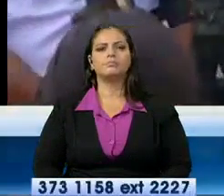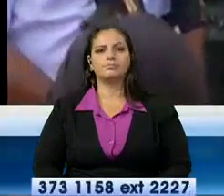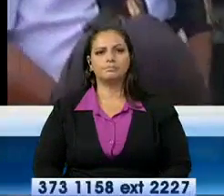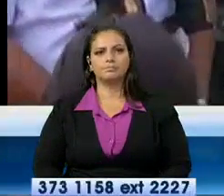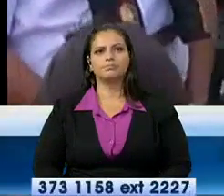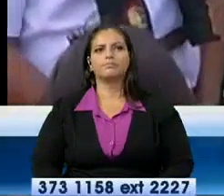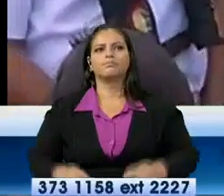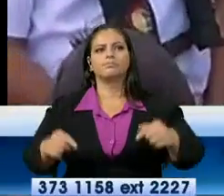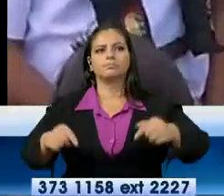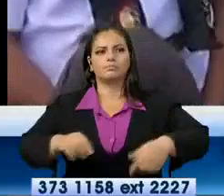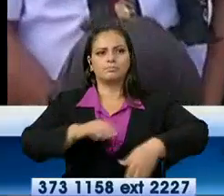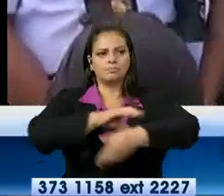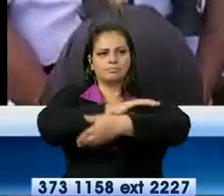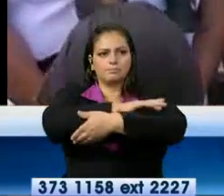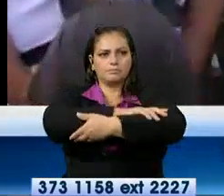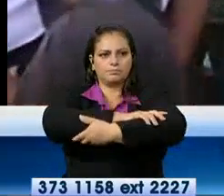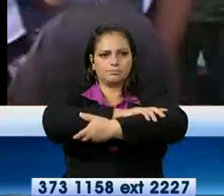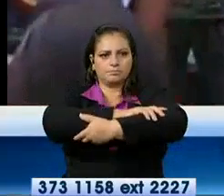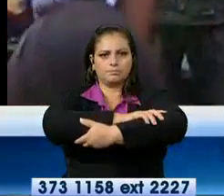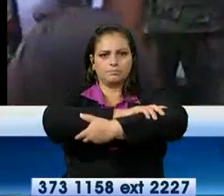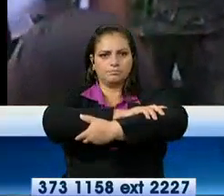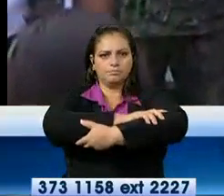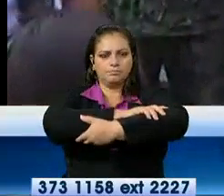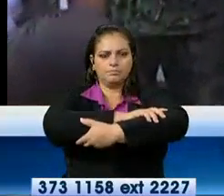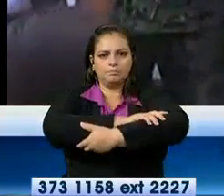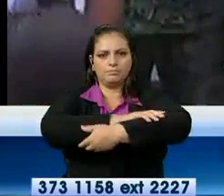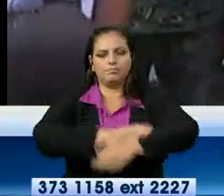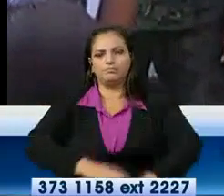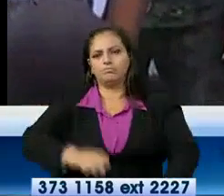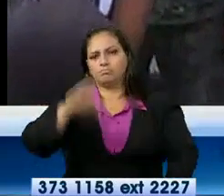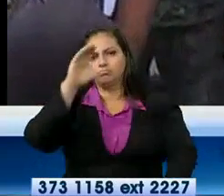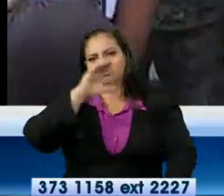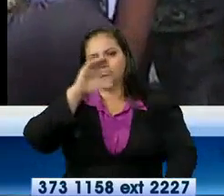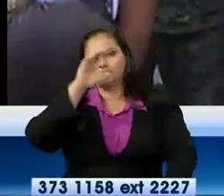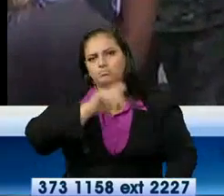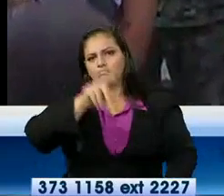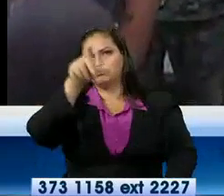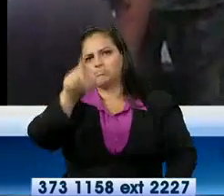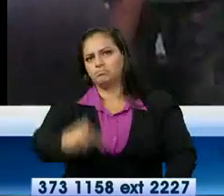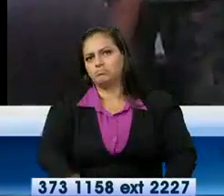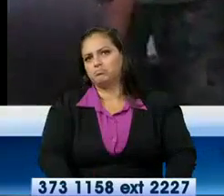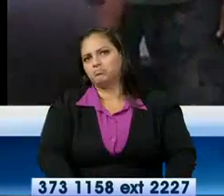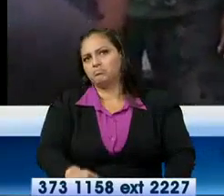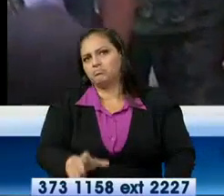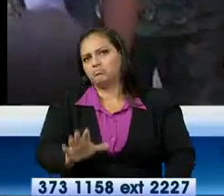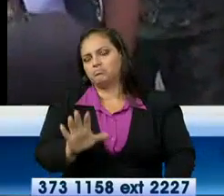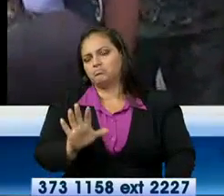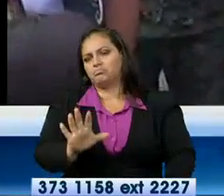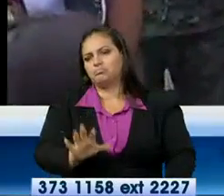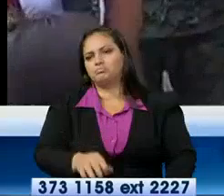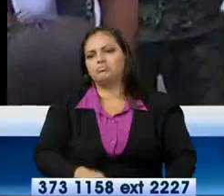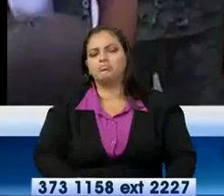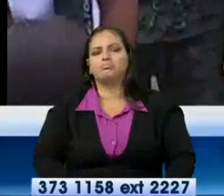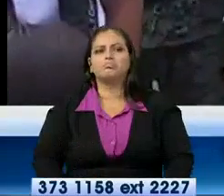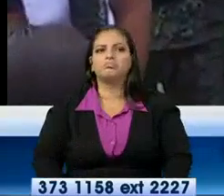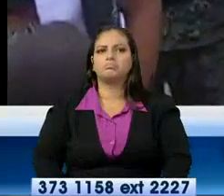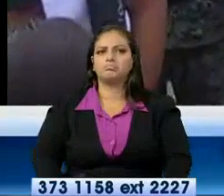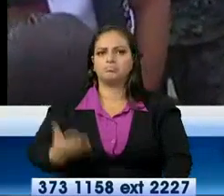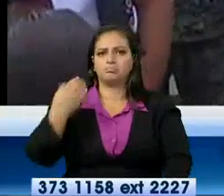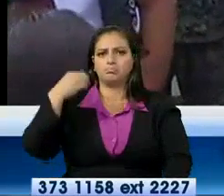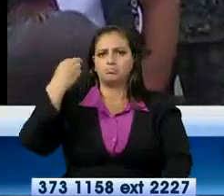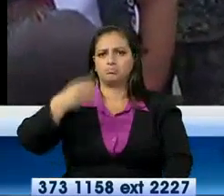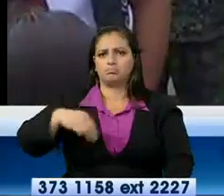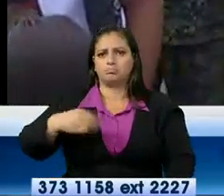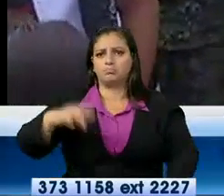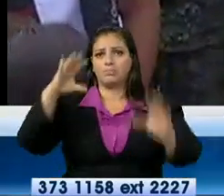aguas del río Guayas, tratando de localizar a la persona que lamentablemente el día miércoles cayó a estas aguas y, de acuerdo